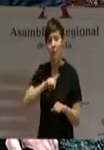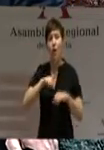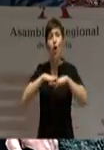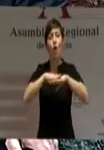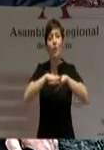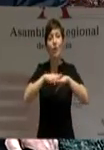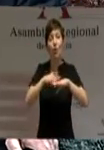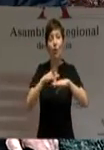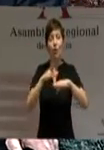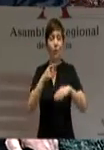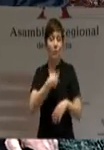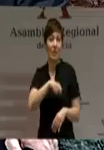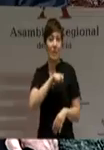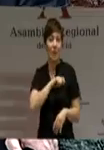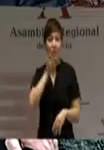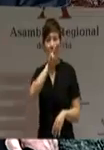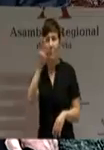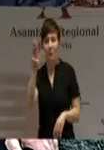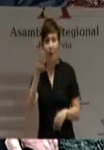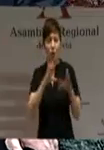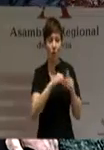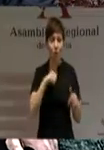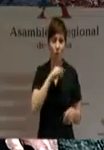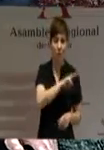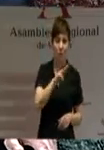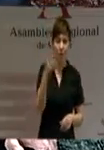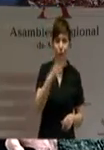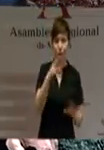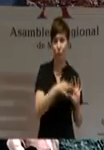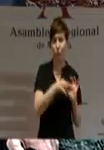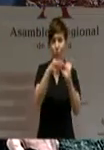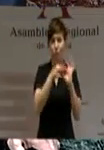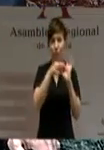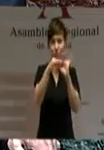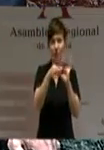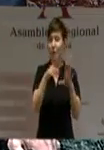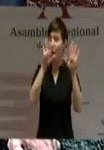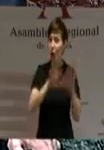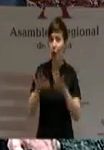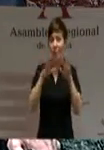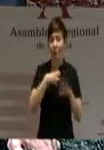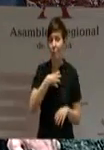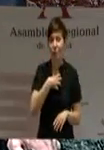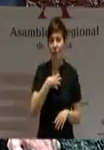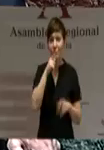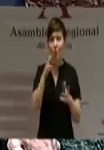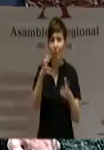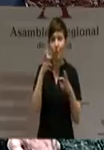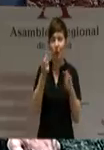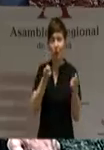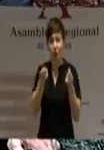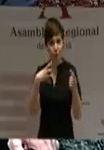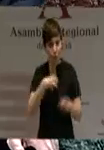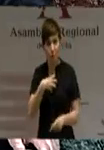suyos de la necesidad de compensar a esta región por los agravios cometidos por los distintos sistemas de financiación y por la